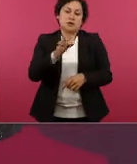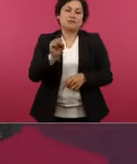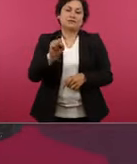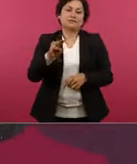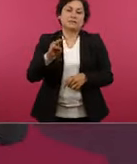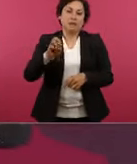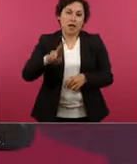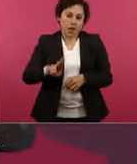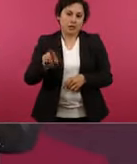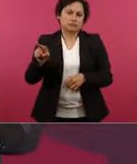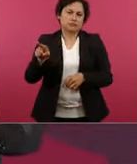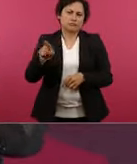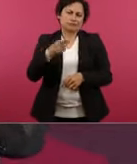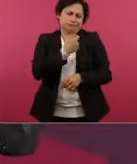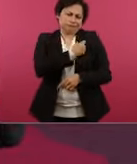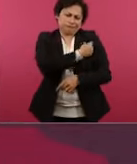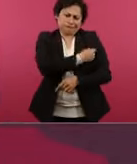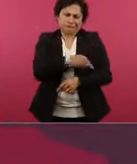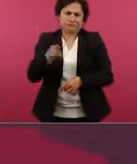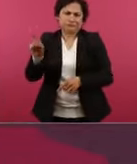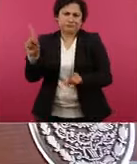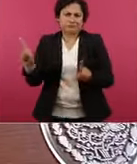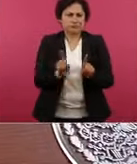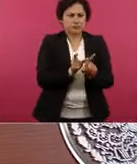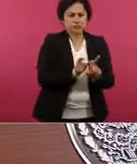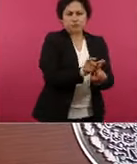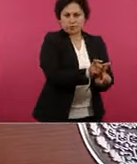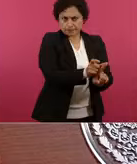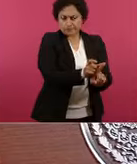la señora se pone de acuerdo